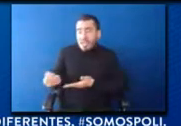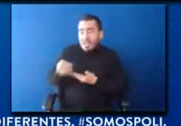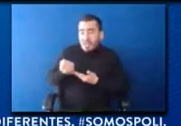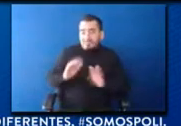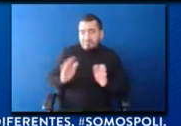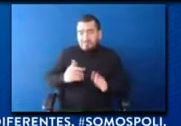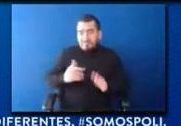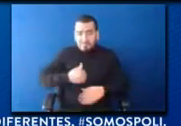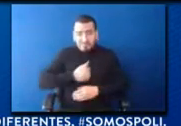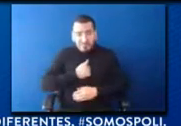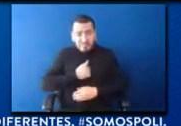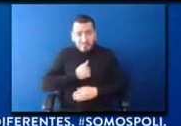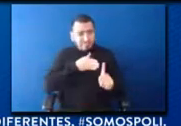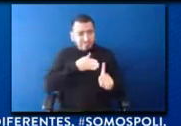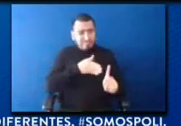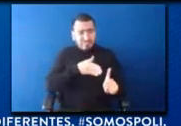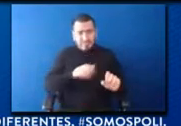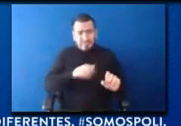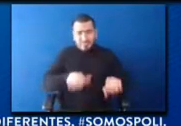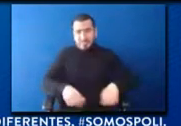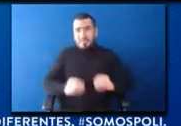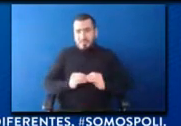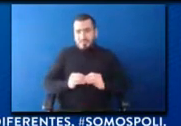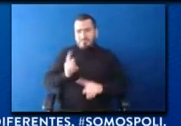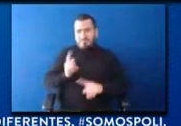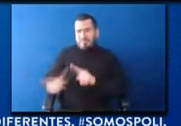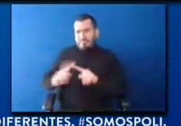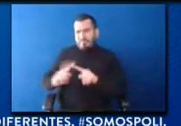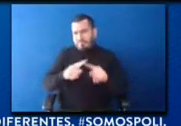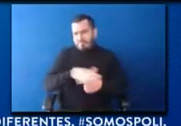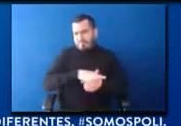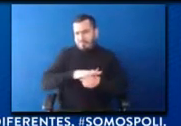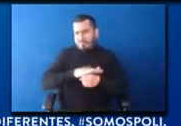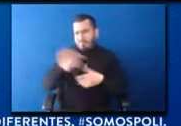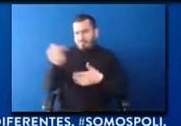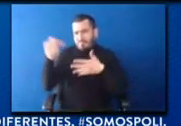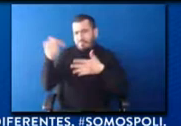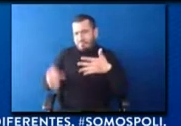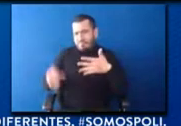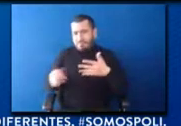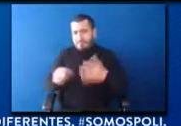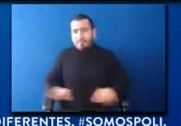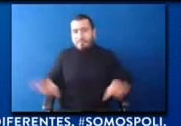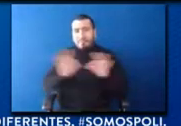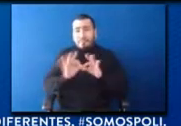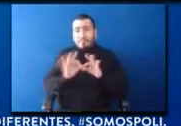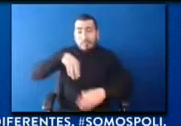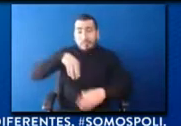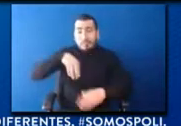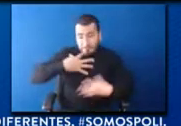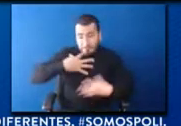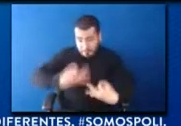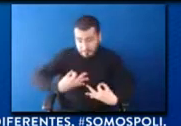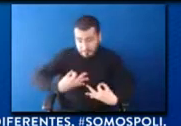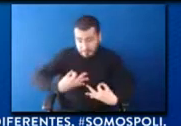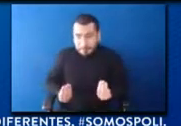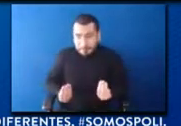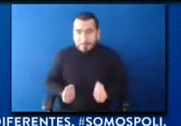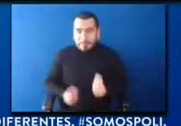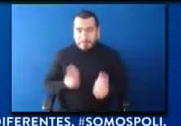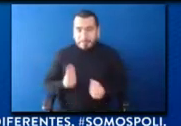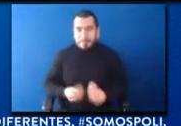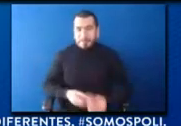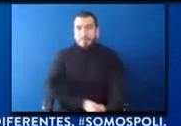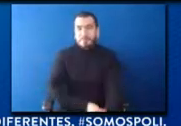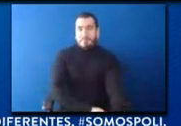cosas de una manera muy directa? Múltiples casos de esos están enmarcados dentro de toda esta realidad que sucede